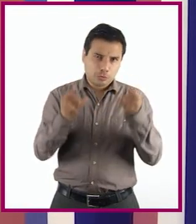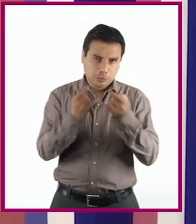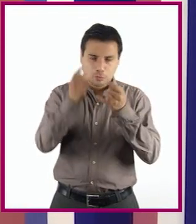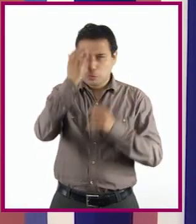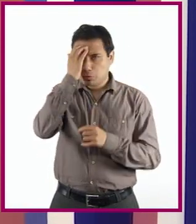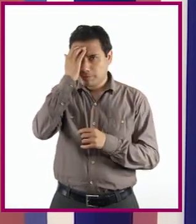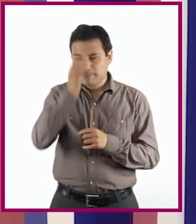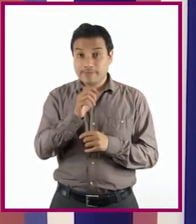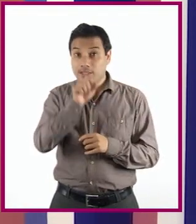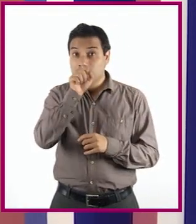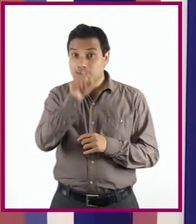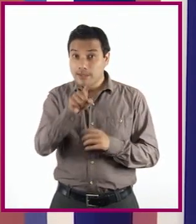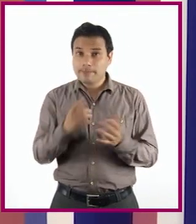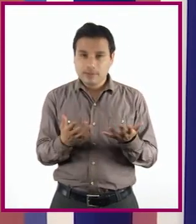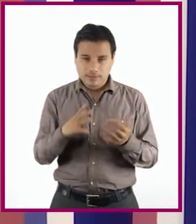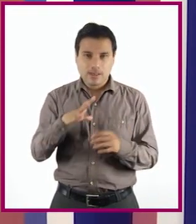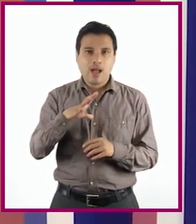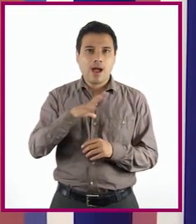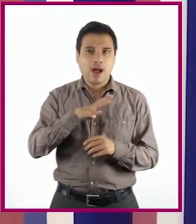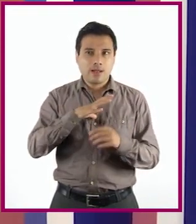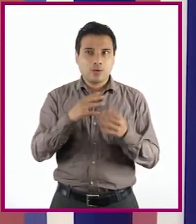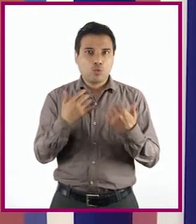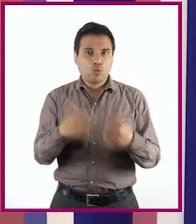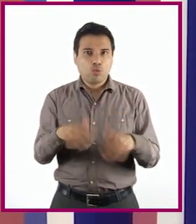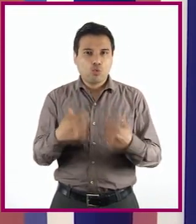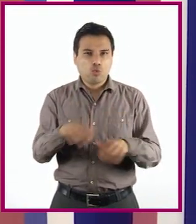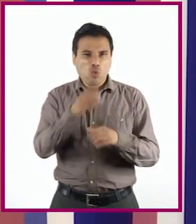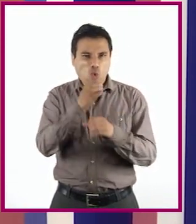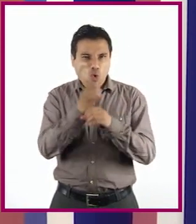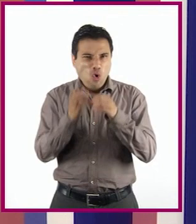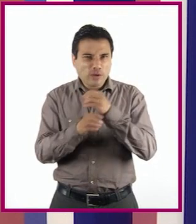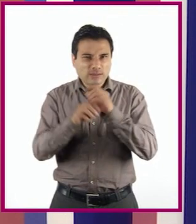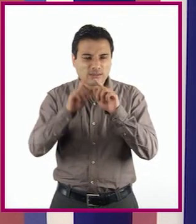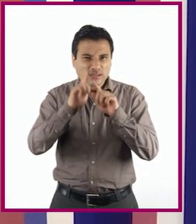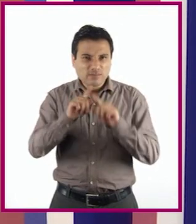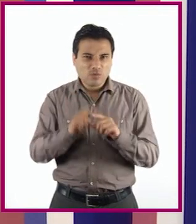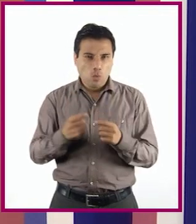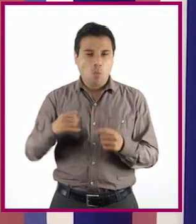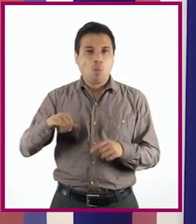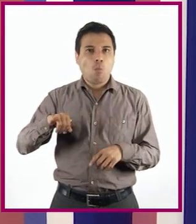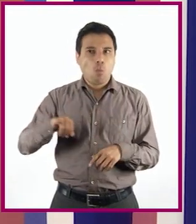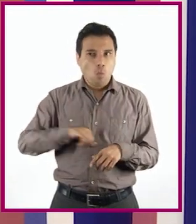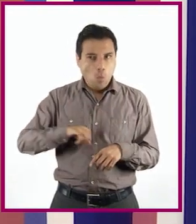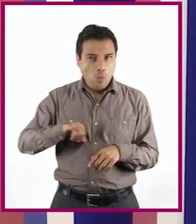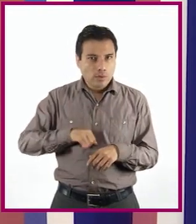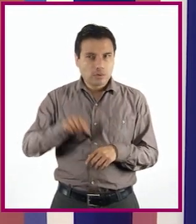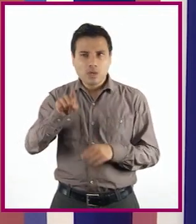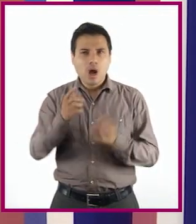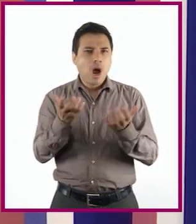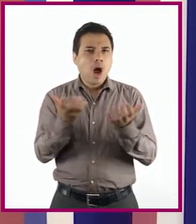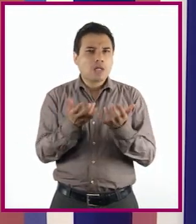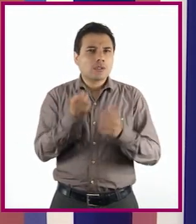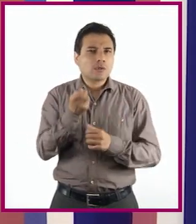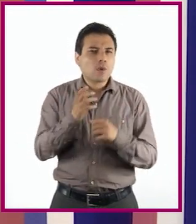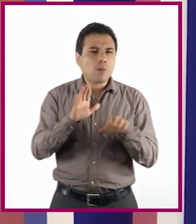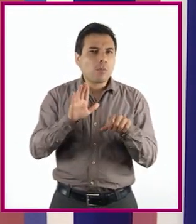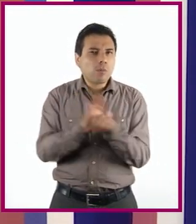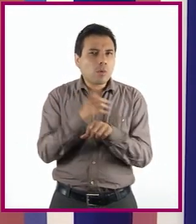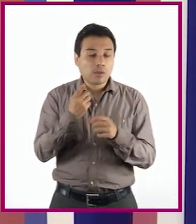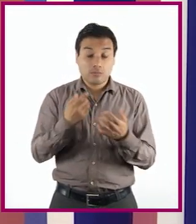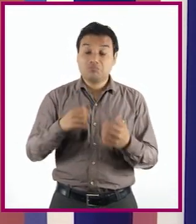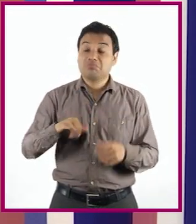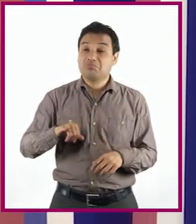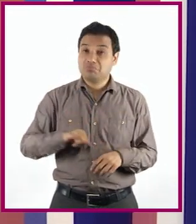podemos encontrar y descubrir hechos significativos y muchas de sus motivaciones más profundas para convertirse en lo que